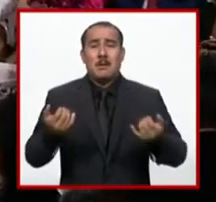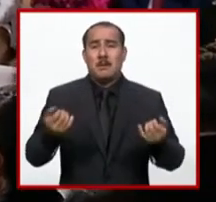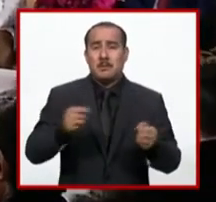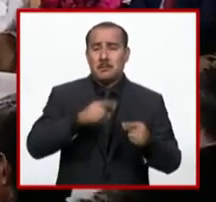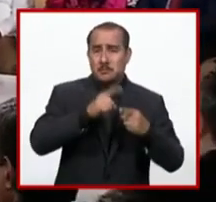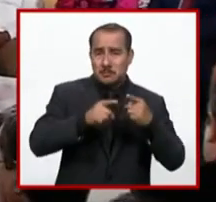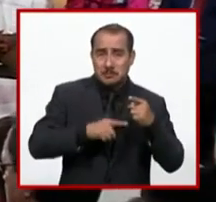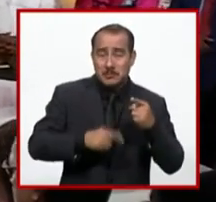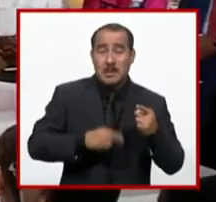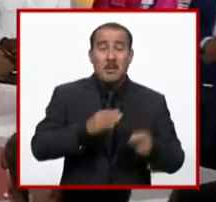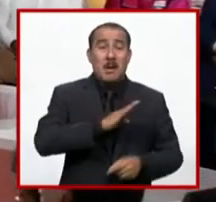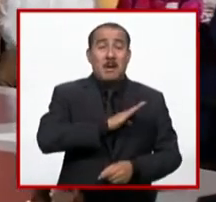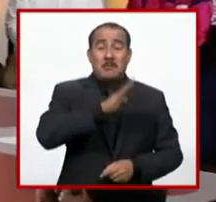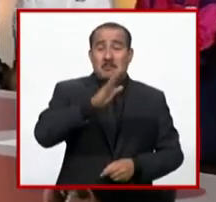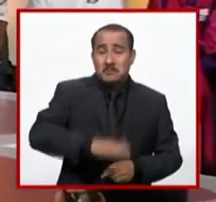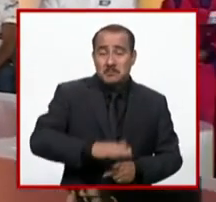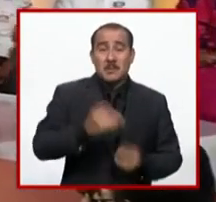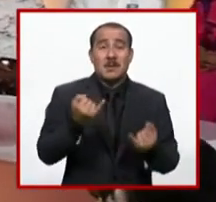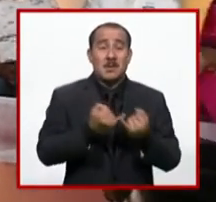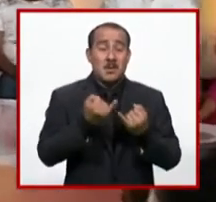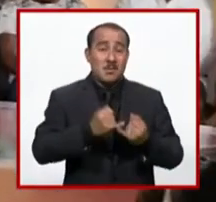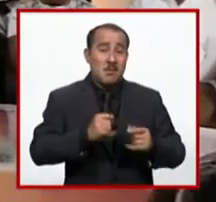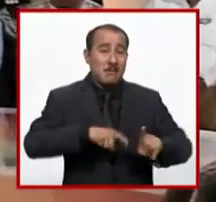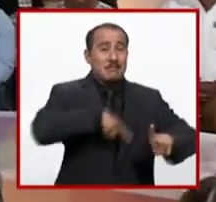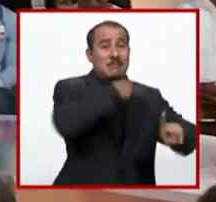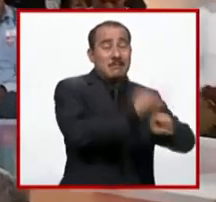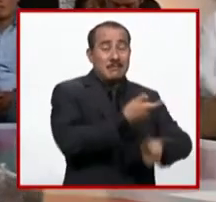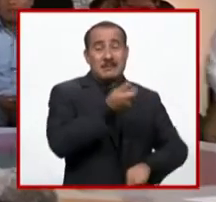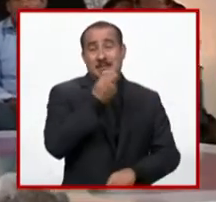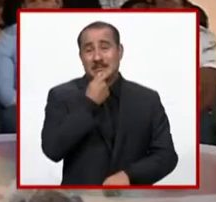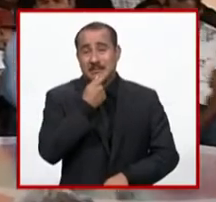por homicidio, violencia sexual infantil,